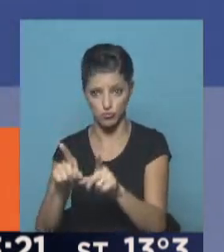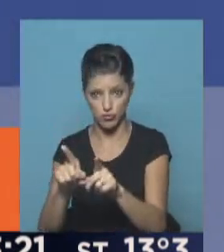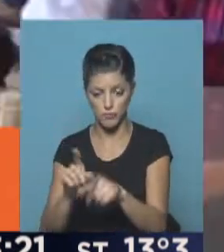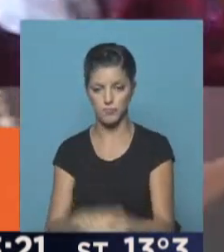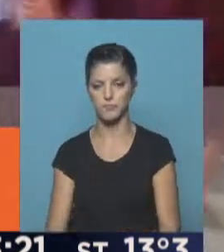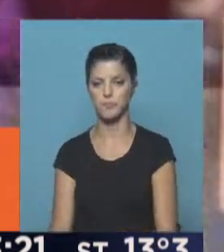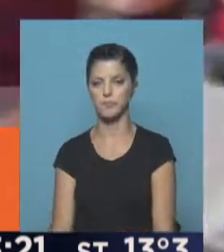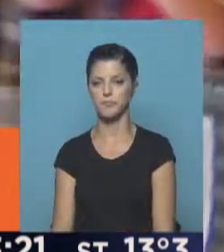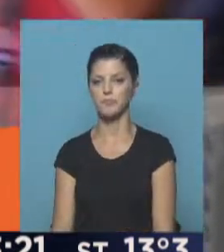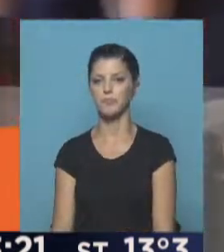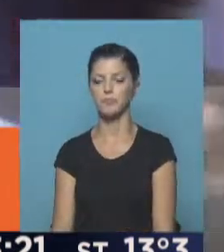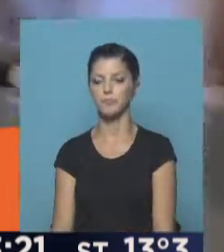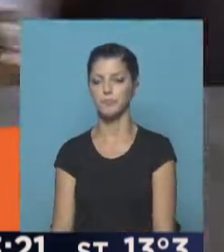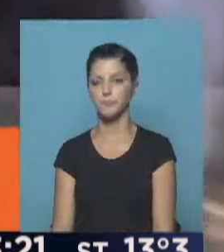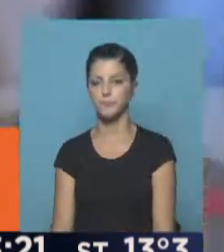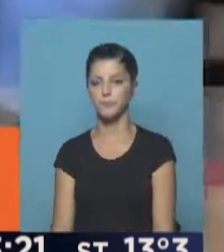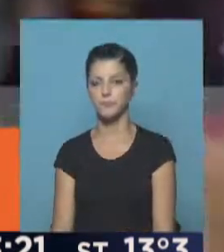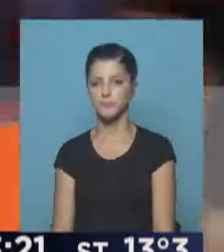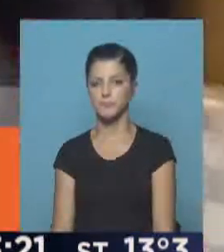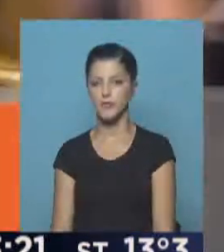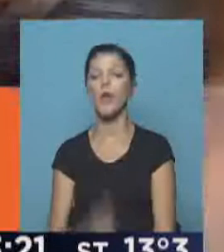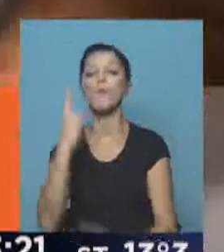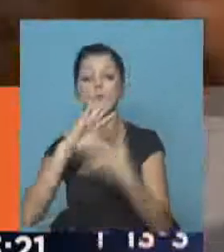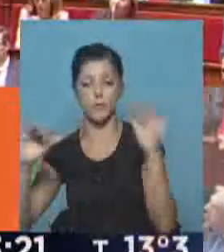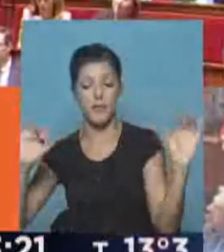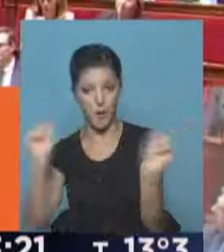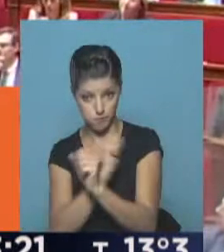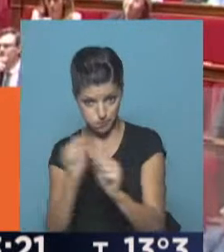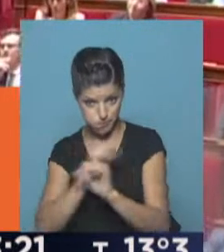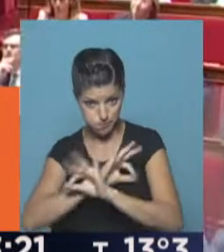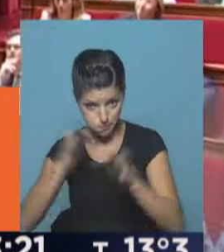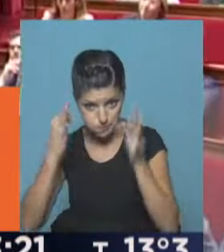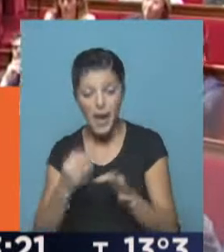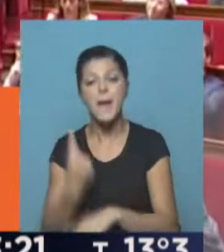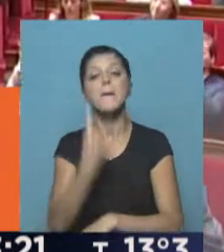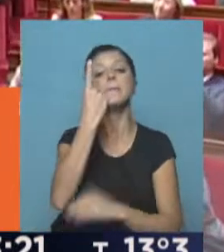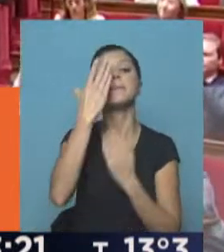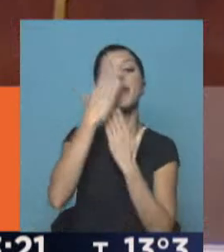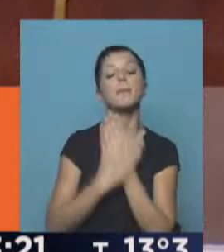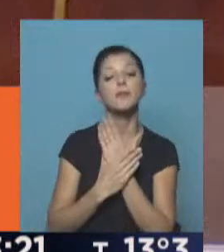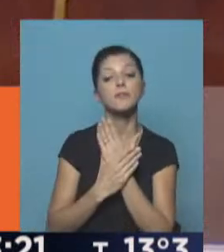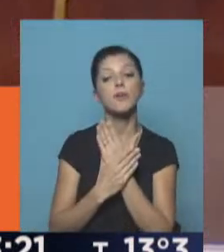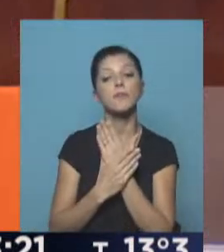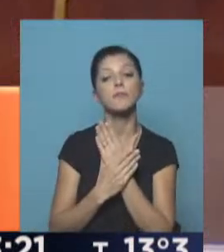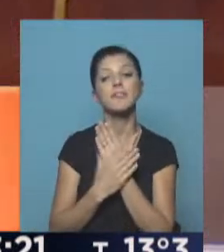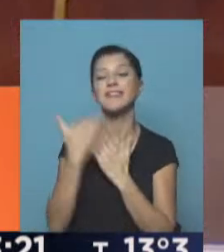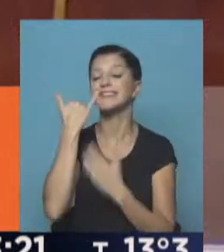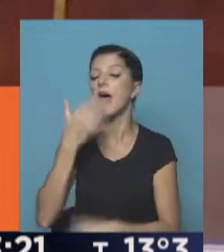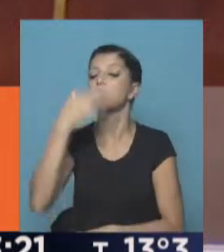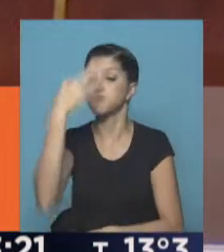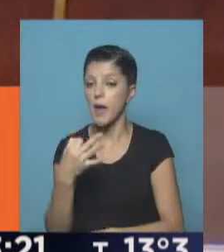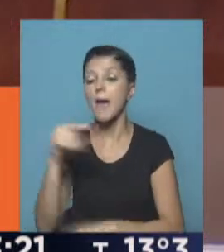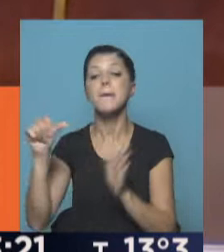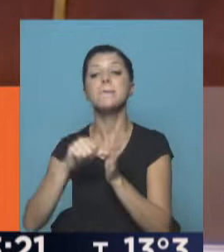Interno. Como una confirmación de estas inclinaciones, su primer ministro, Edouard Philippe, ya dictaminó que